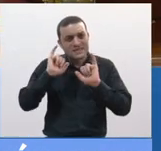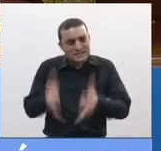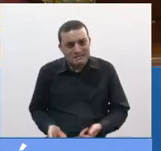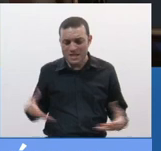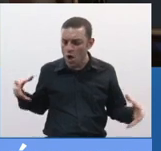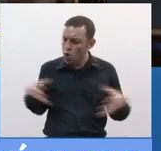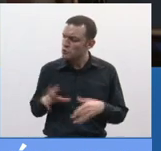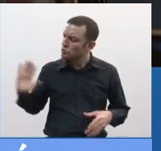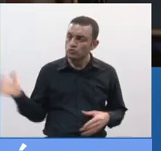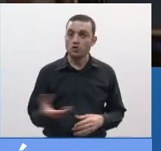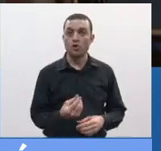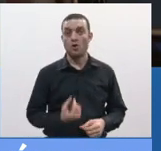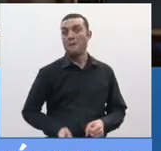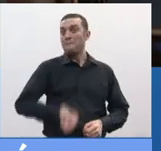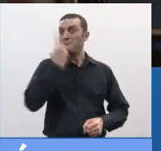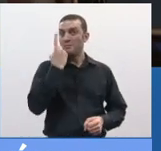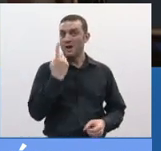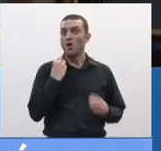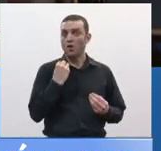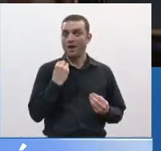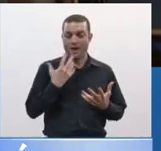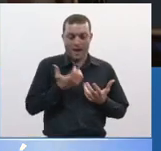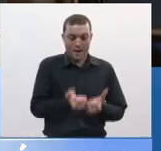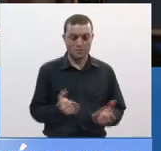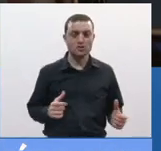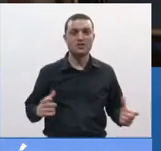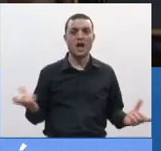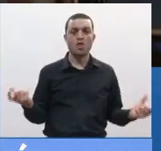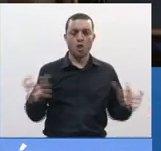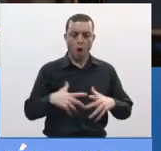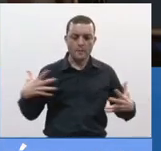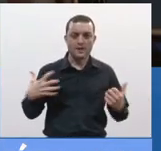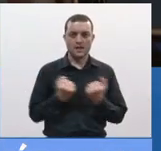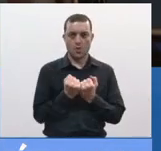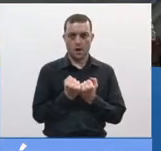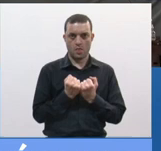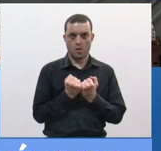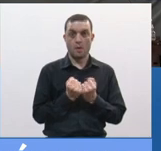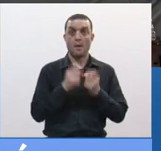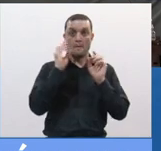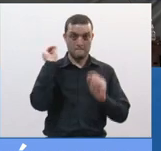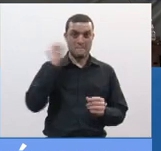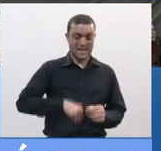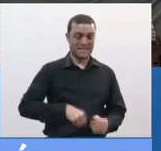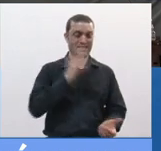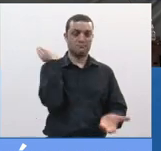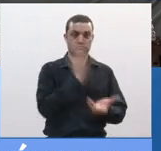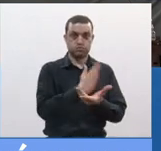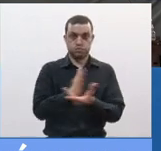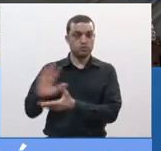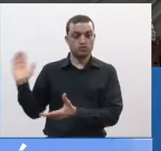Acuerdo y estos pliegos, porque cumplieron los requisitos